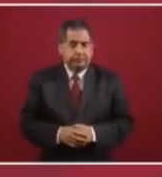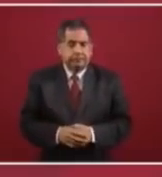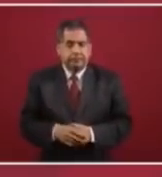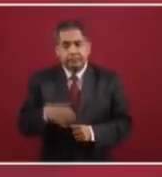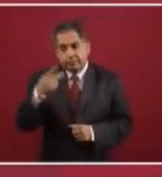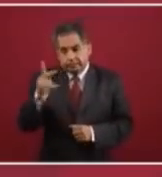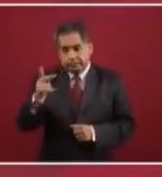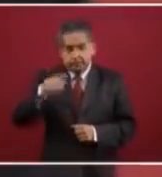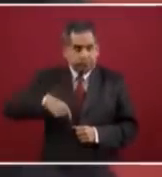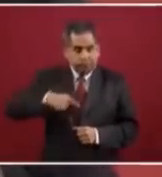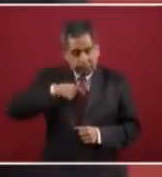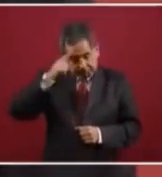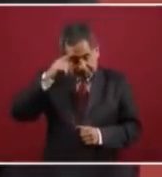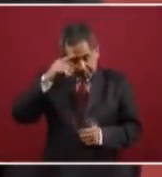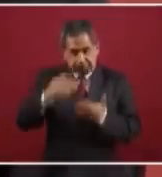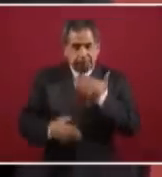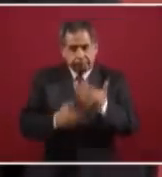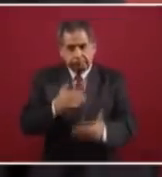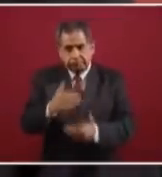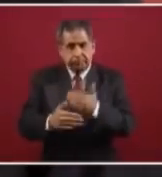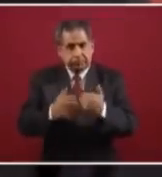pero estamos avanzando